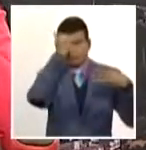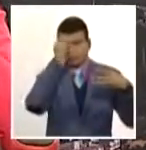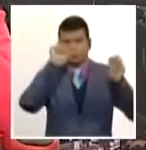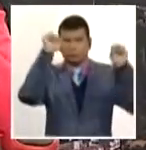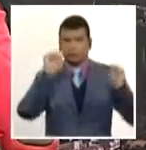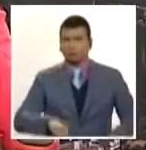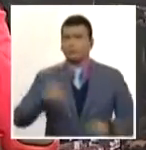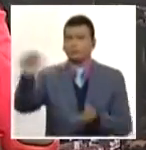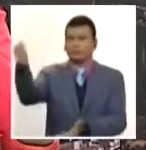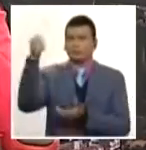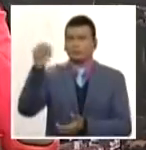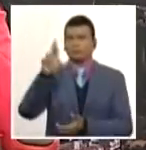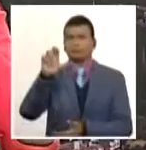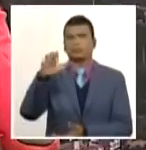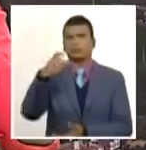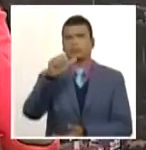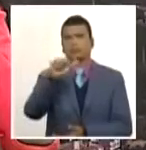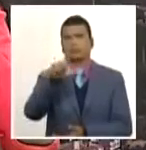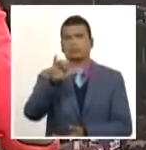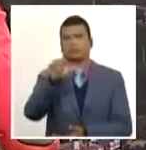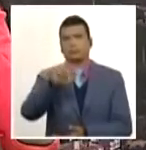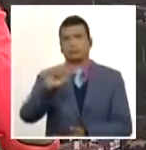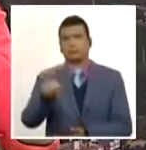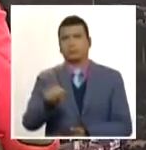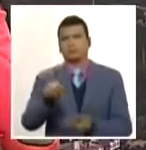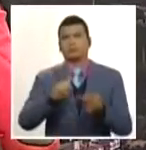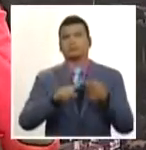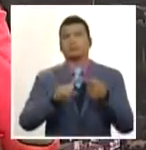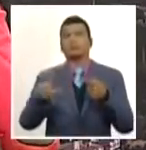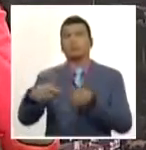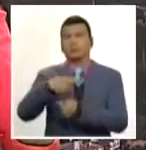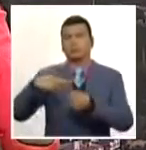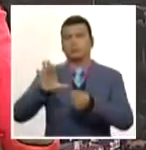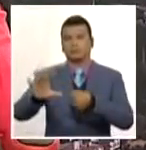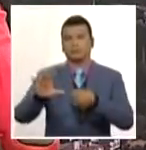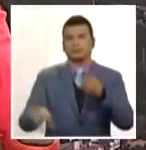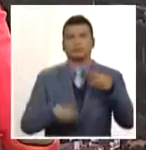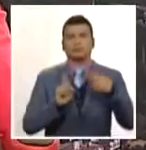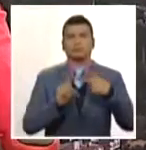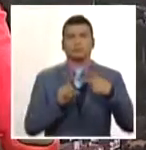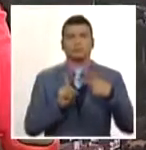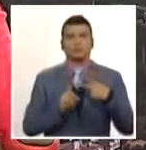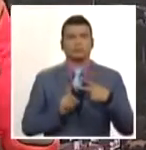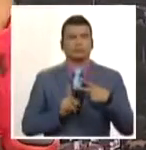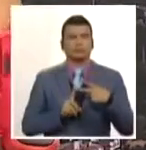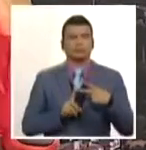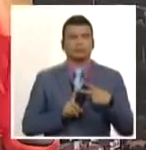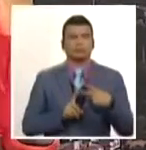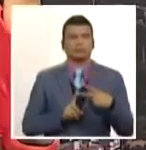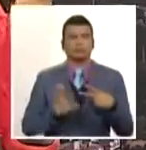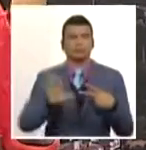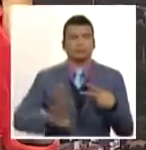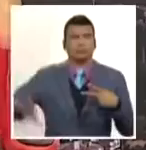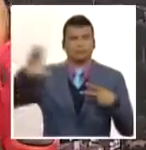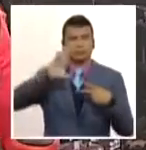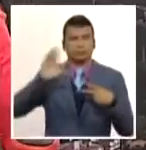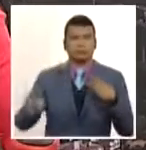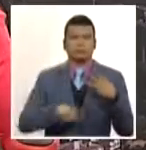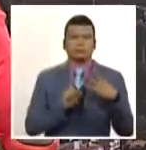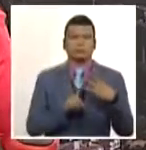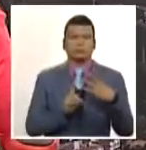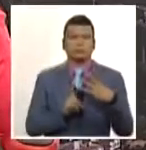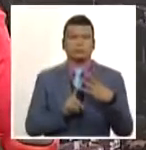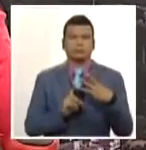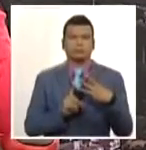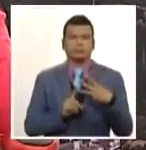uno acceder a las regalías, que es el Fondo de Compensación Regional, sí, el Fondo de Compensación Departamental y tenemos